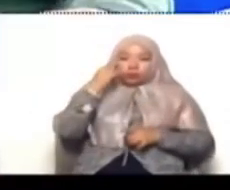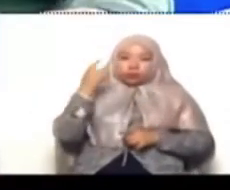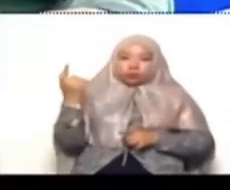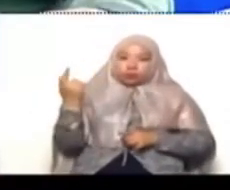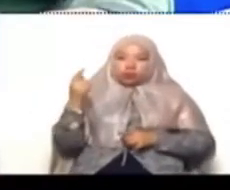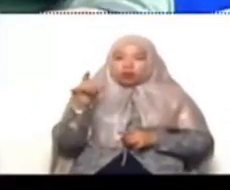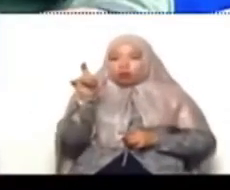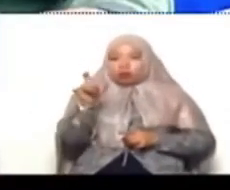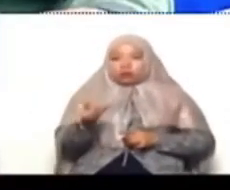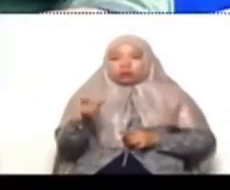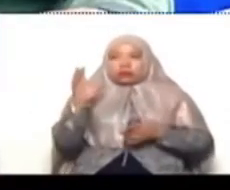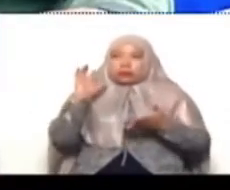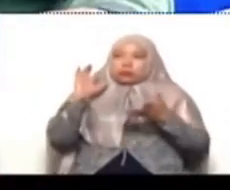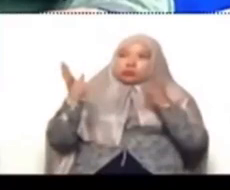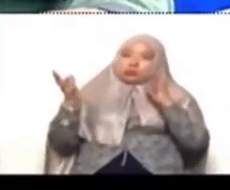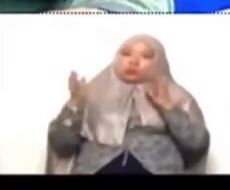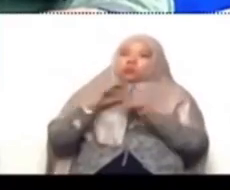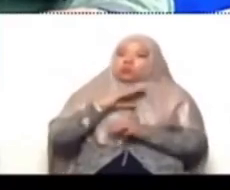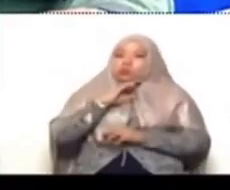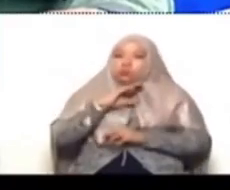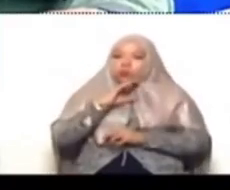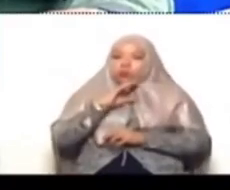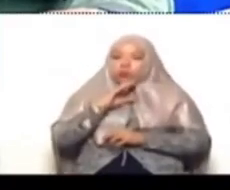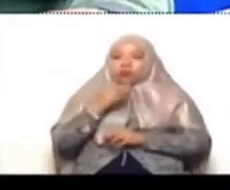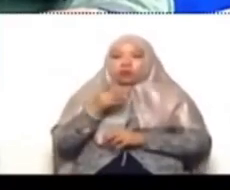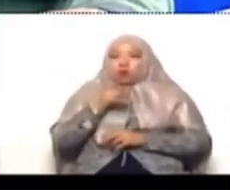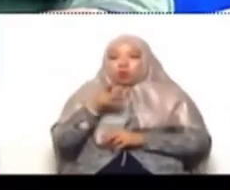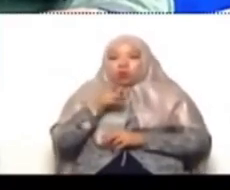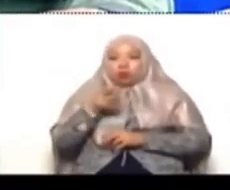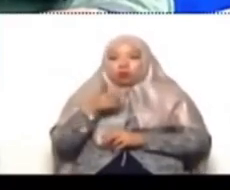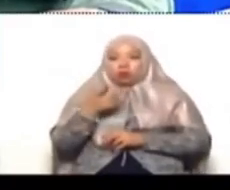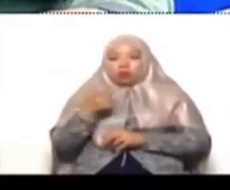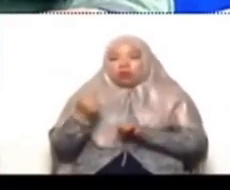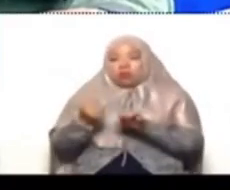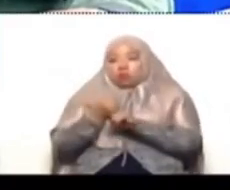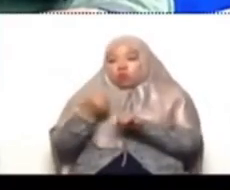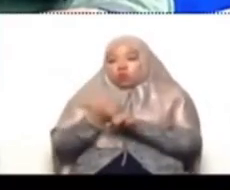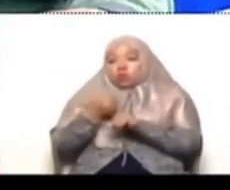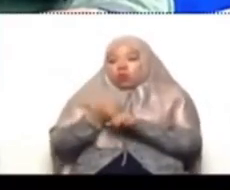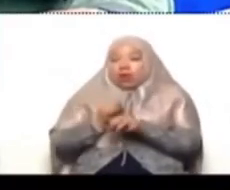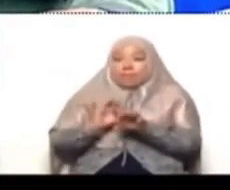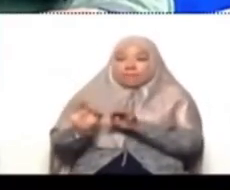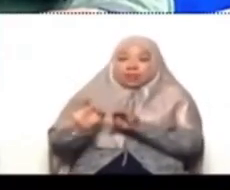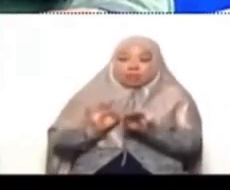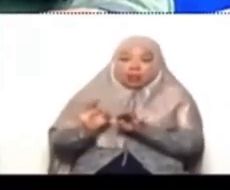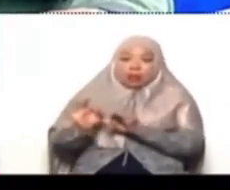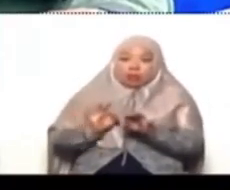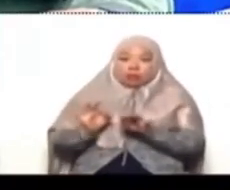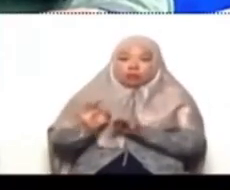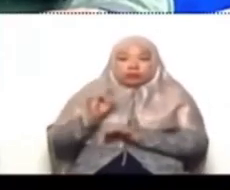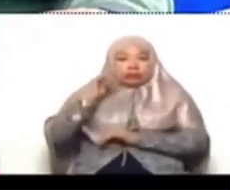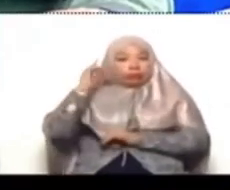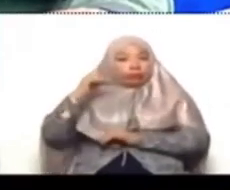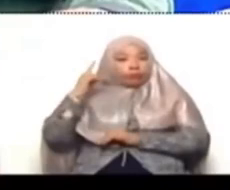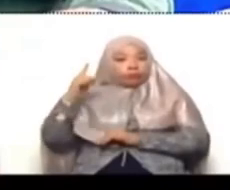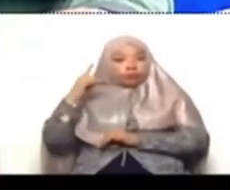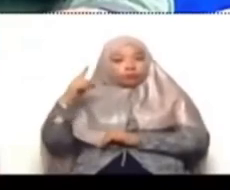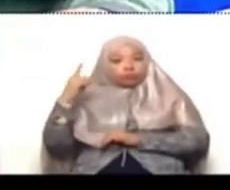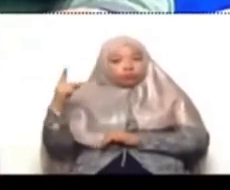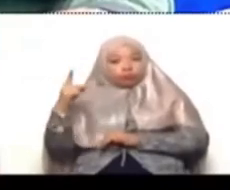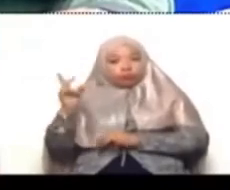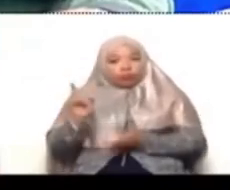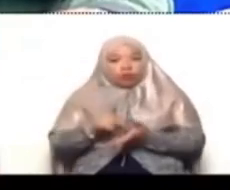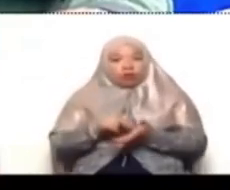una persona enferma mental con graves trastornos el trabajo de preparación psiquiátrica